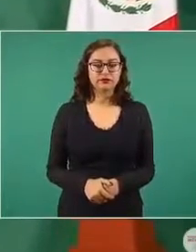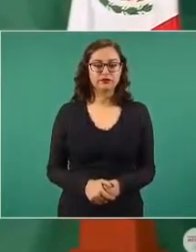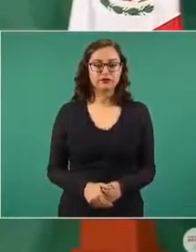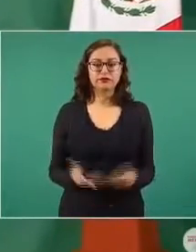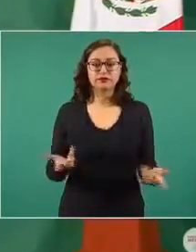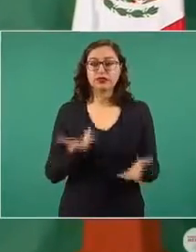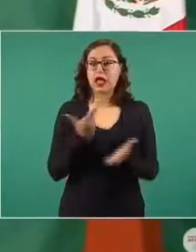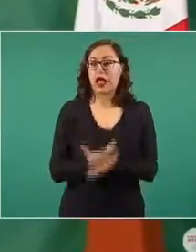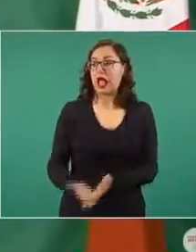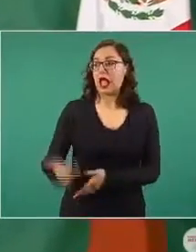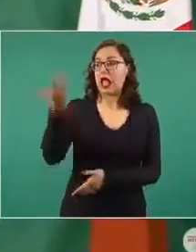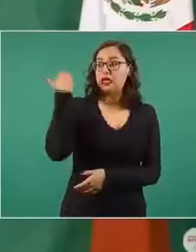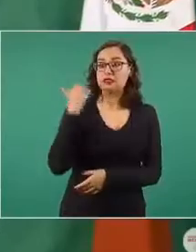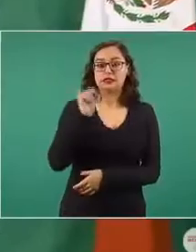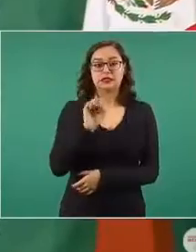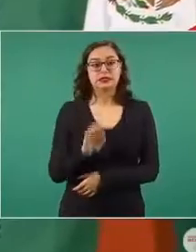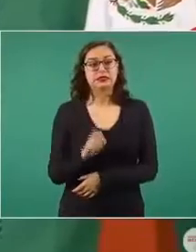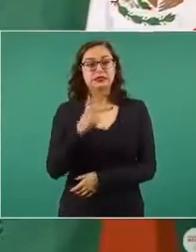había estado una maestra